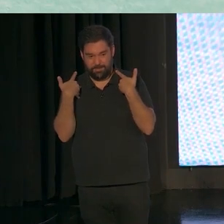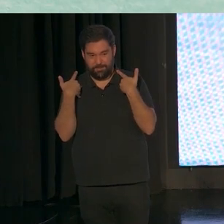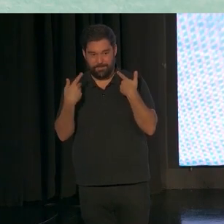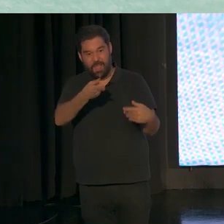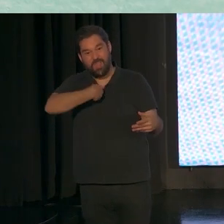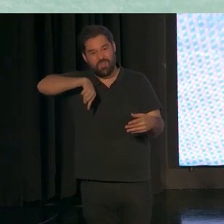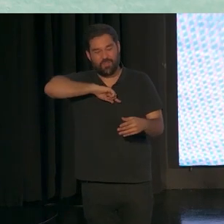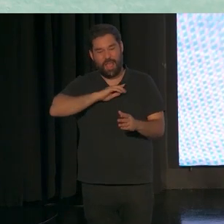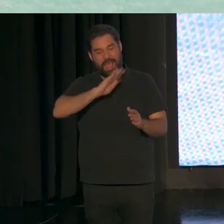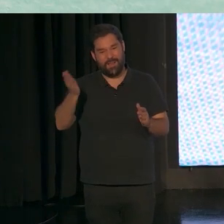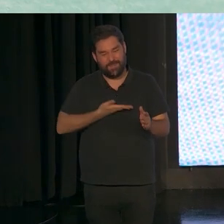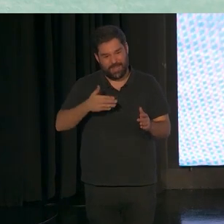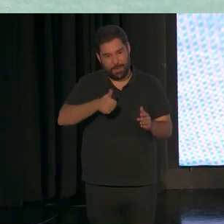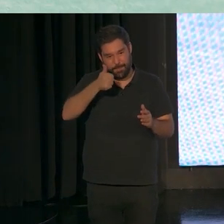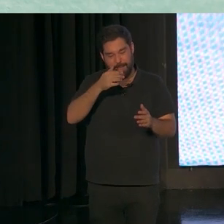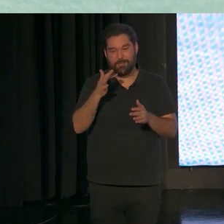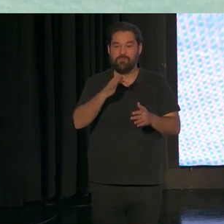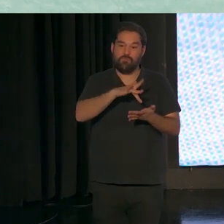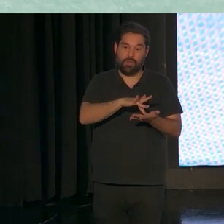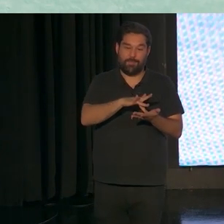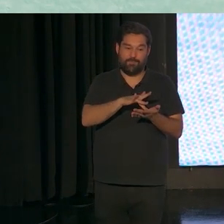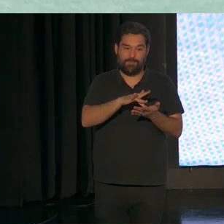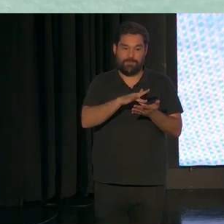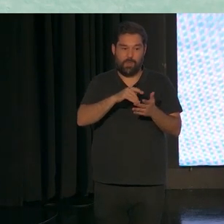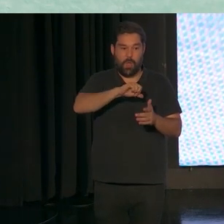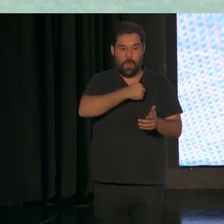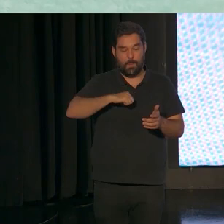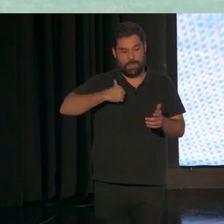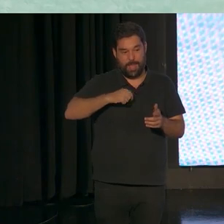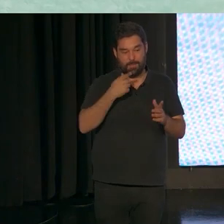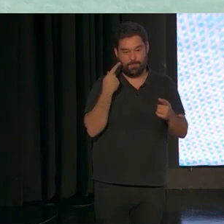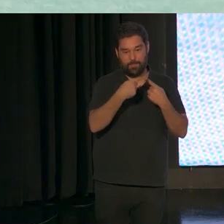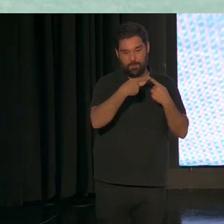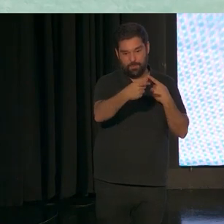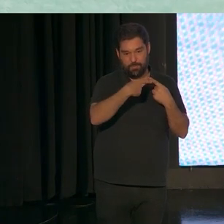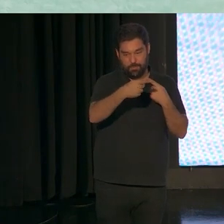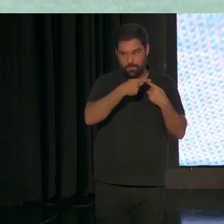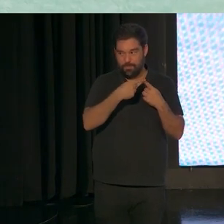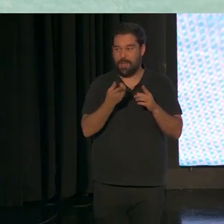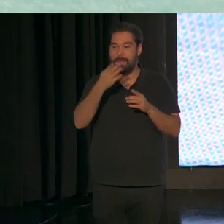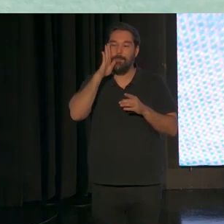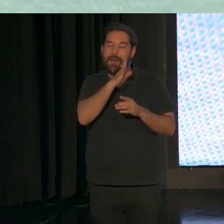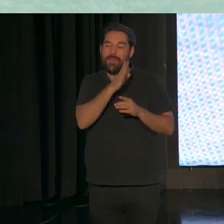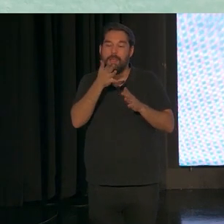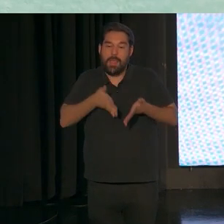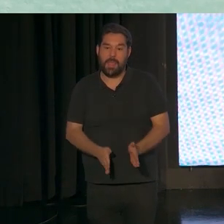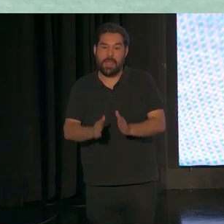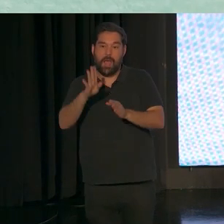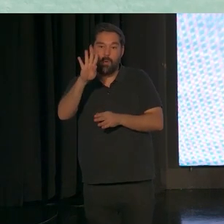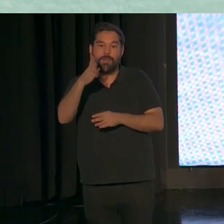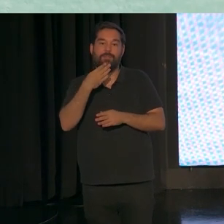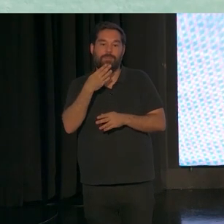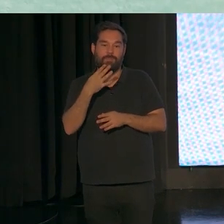que cuando íbamos al hospital una mamá con un hijo de 4 años con diagnóstico tea al comienzo del curso escolar nos